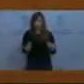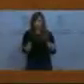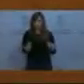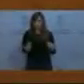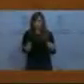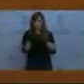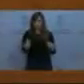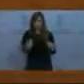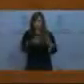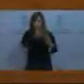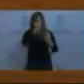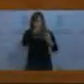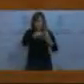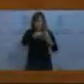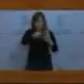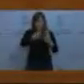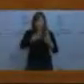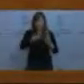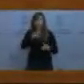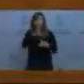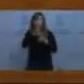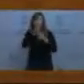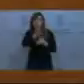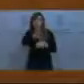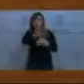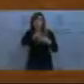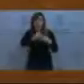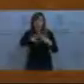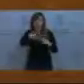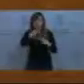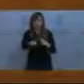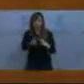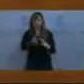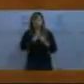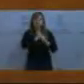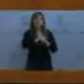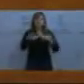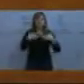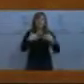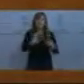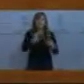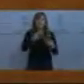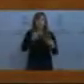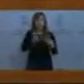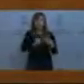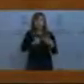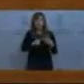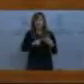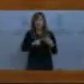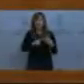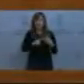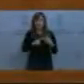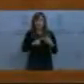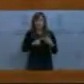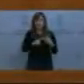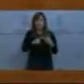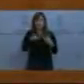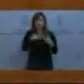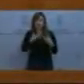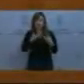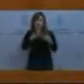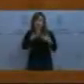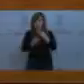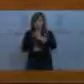que yo luego voy a plantear en la moción subsiguiente, que son el transporte sanitario, la posibilidad de crear una unidad ictus en